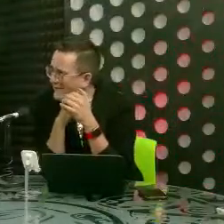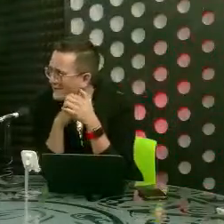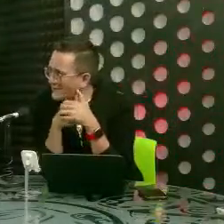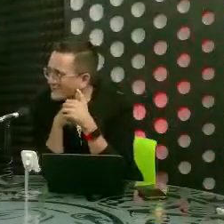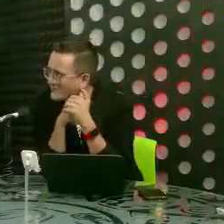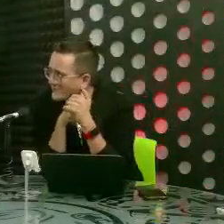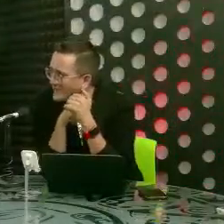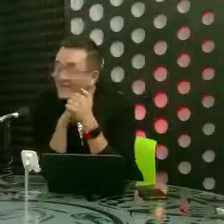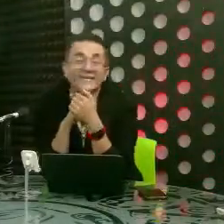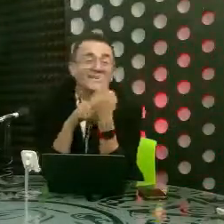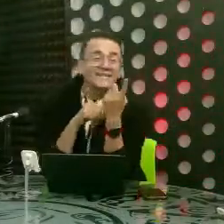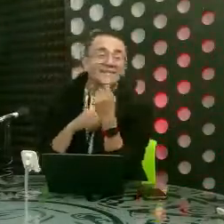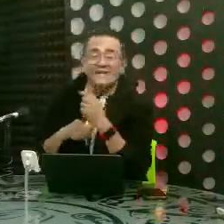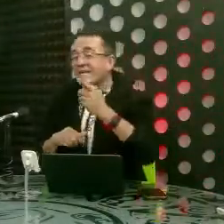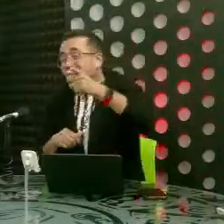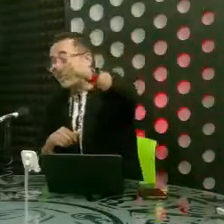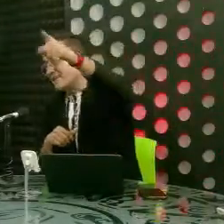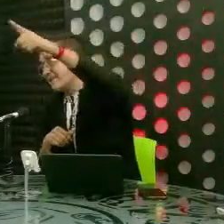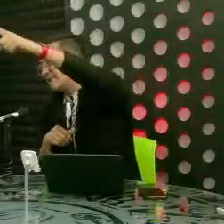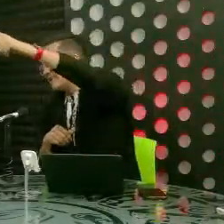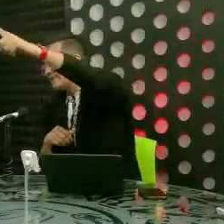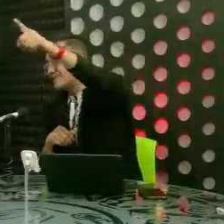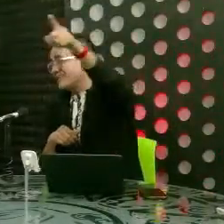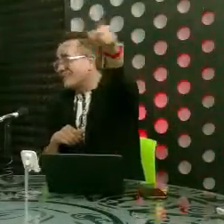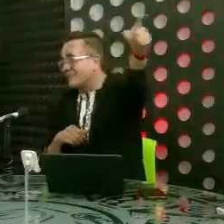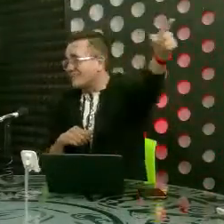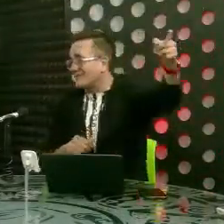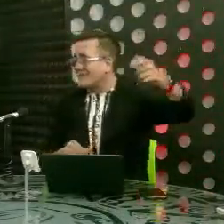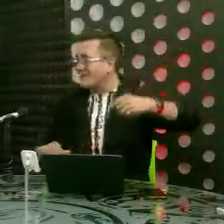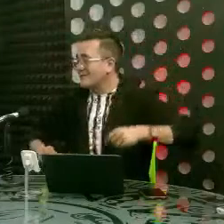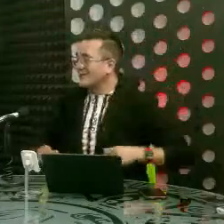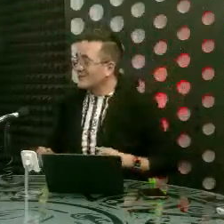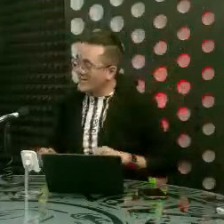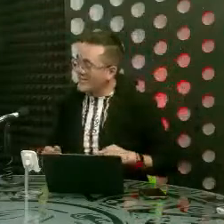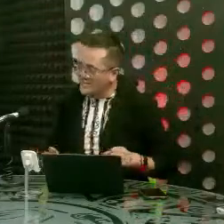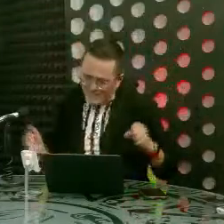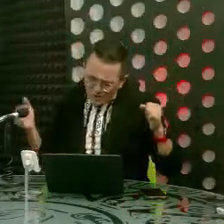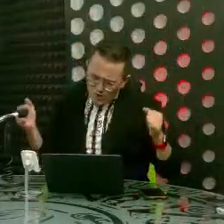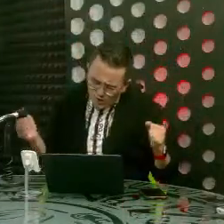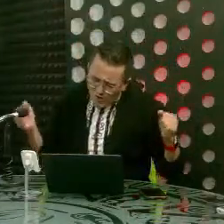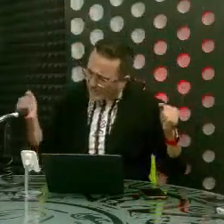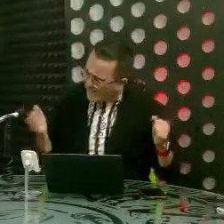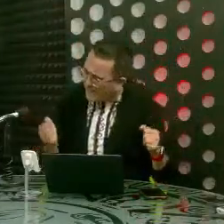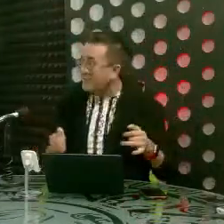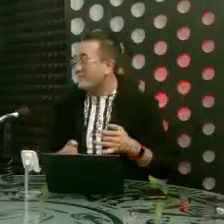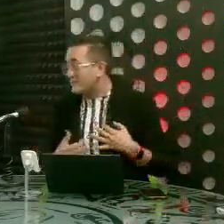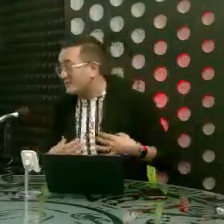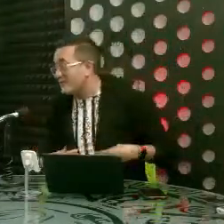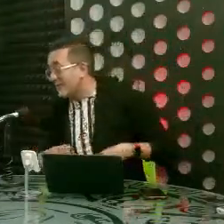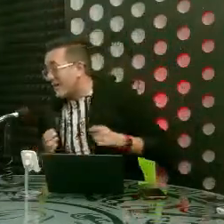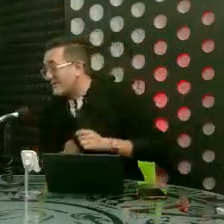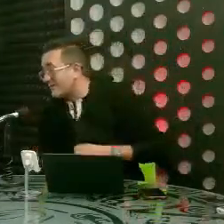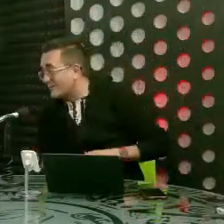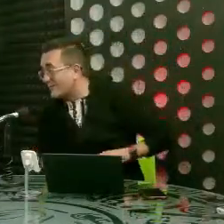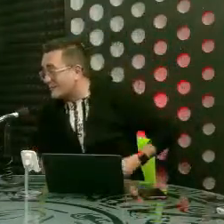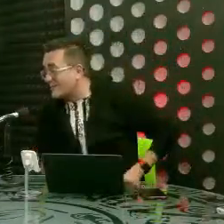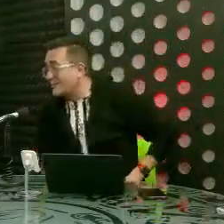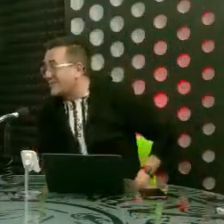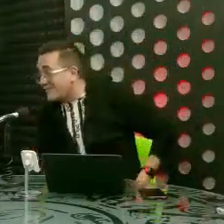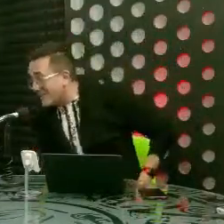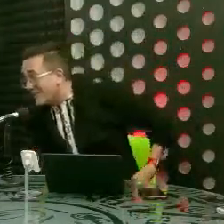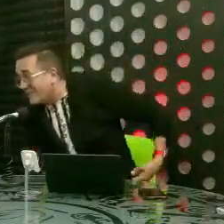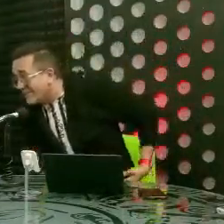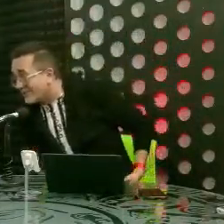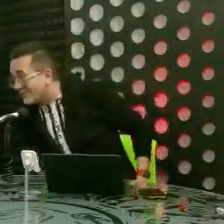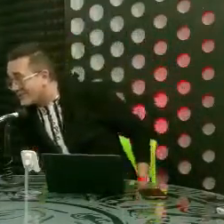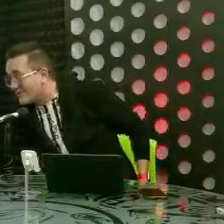aquí en Querétaro? Uh-huh. Que salían aquí sobre Constituyentes y no a la bolsa, que iban vestidos de blanco, como uh-huh. cuando iban en